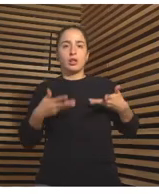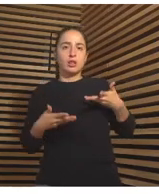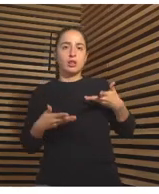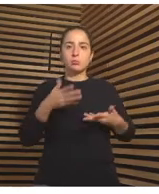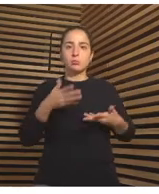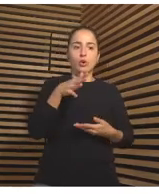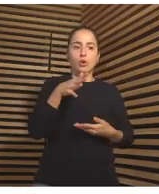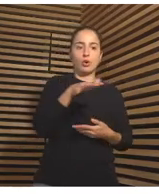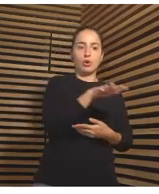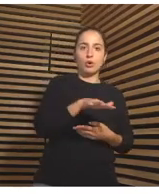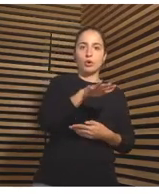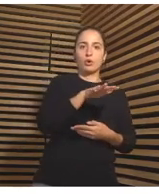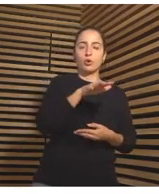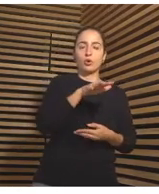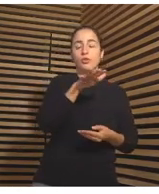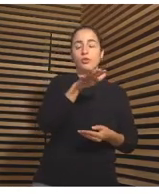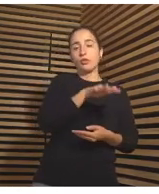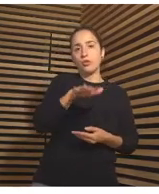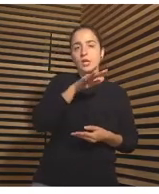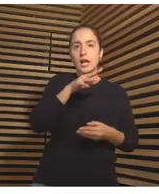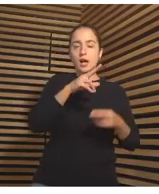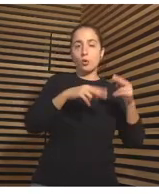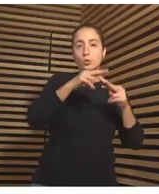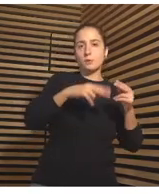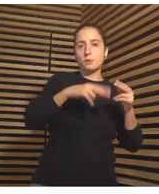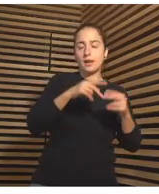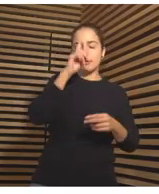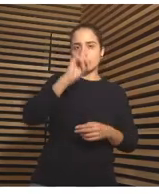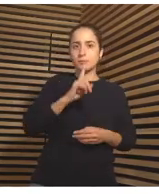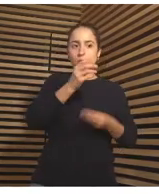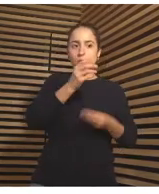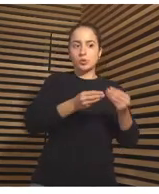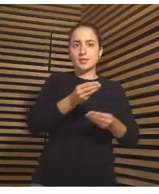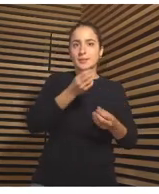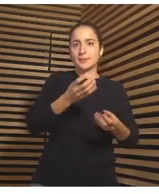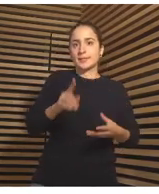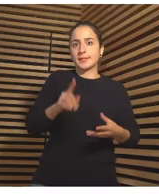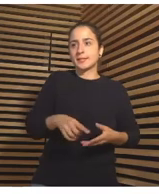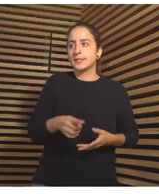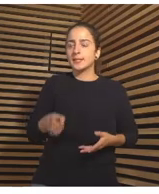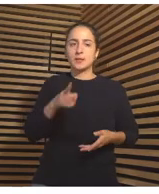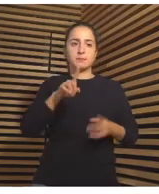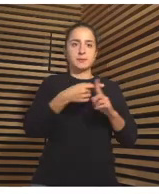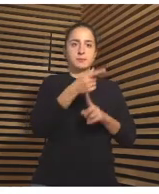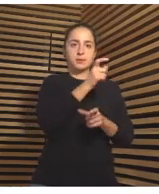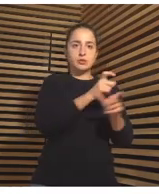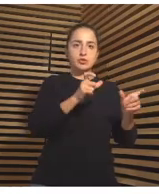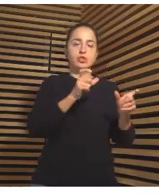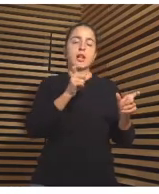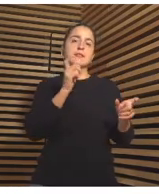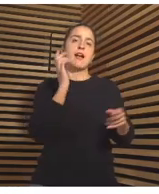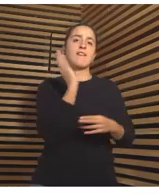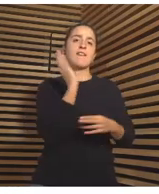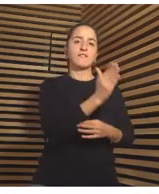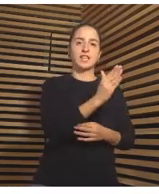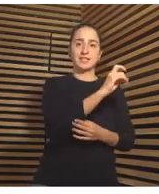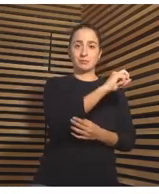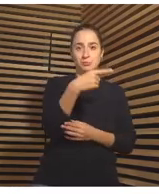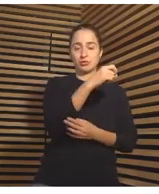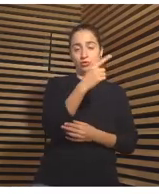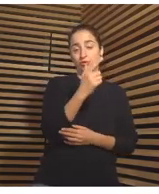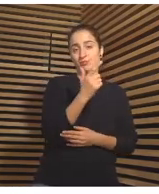urbano. Afectan al valor de las personas que residen en ellas y que son sus propietarias.